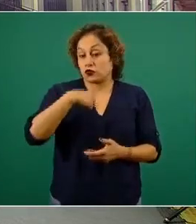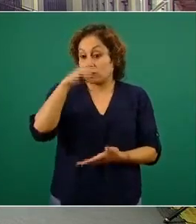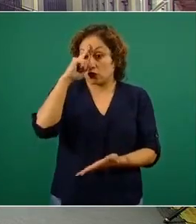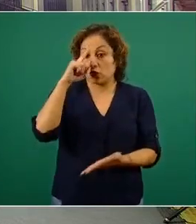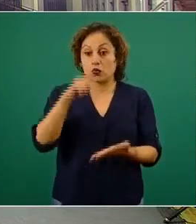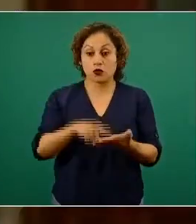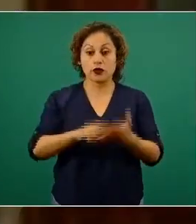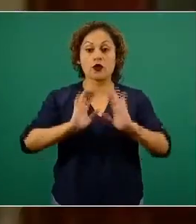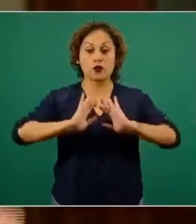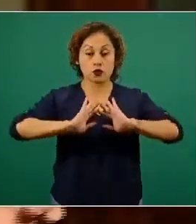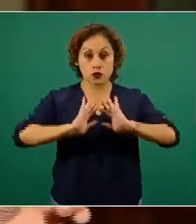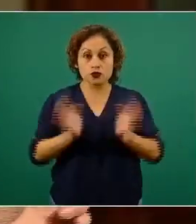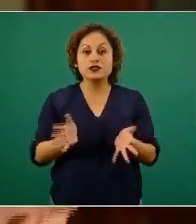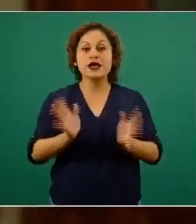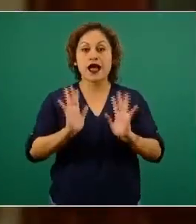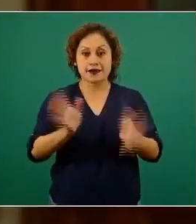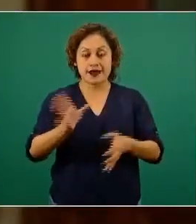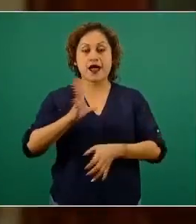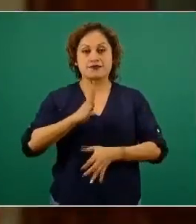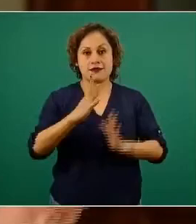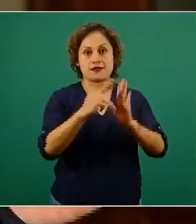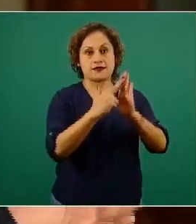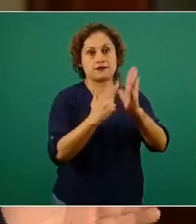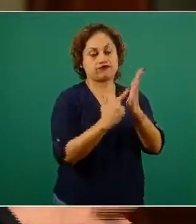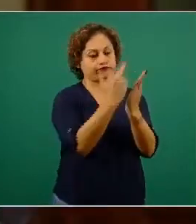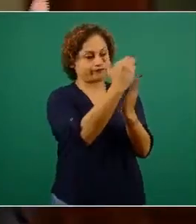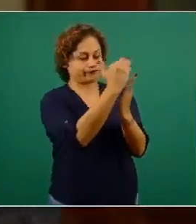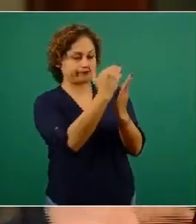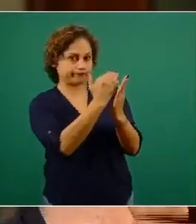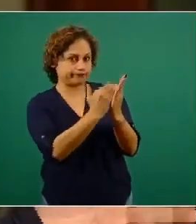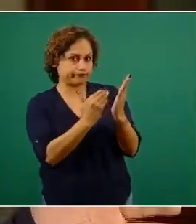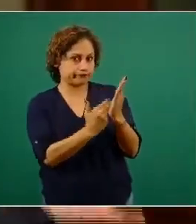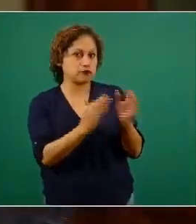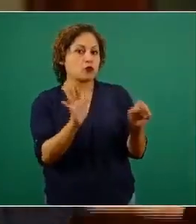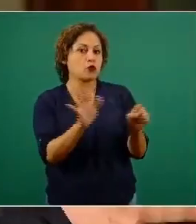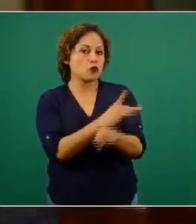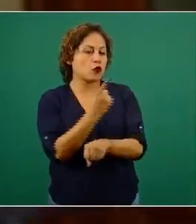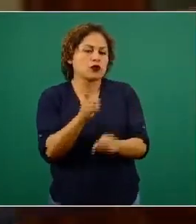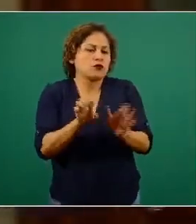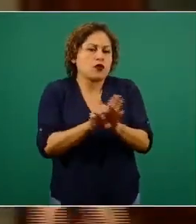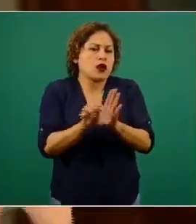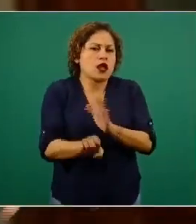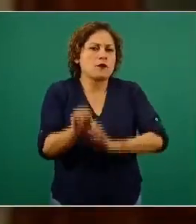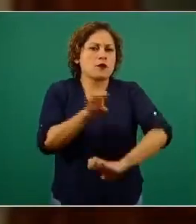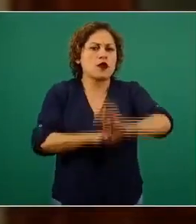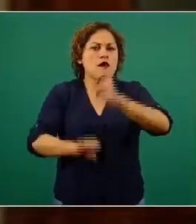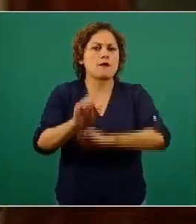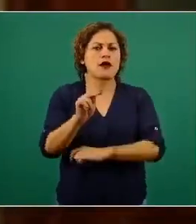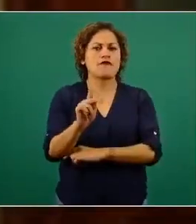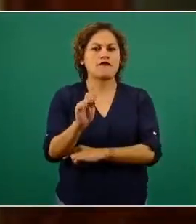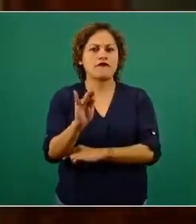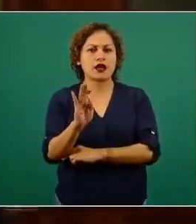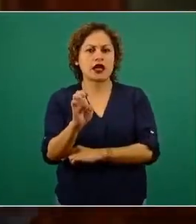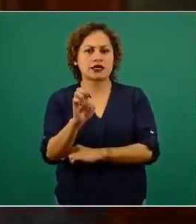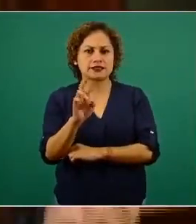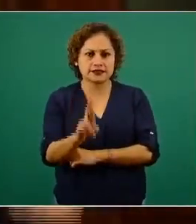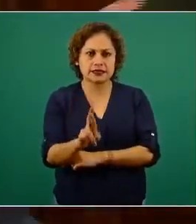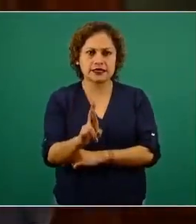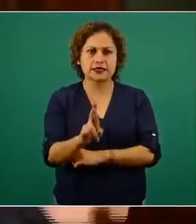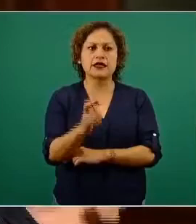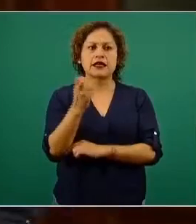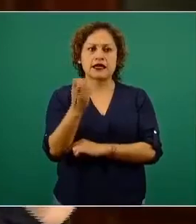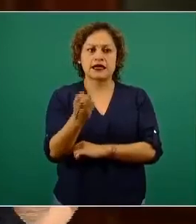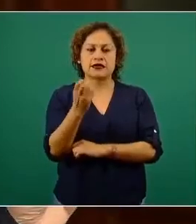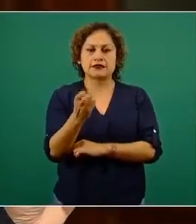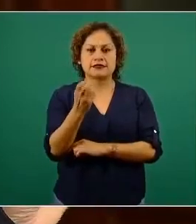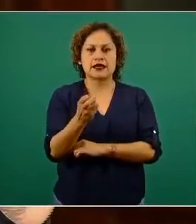los protocolos mismos por la propia situación de, por ejemplo, el Pfizer que el refrigeración,